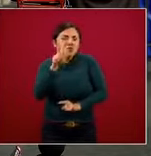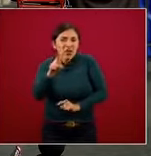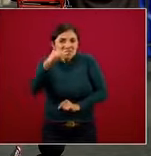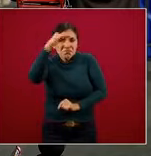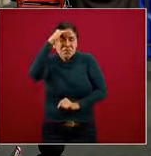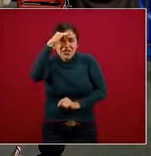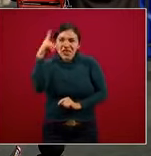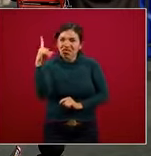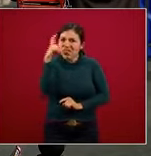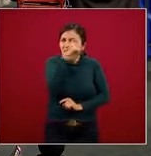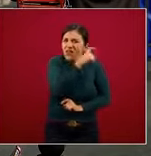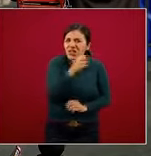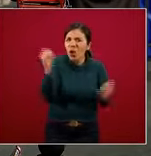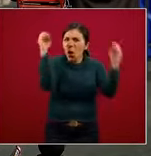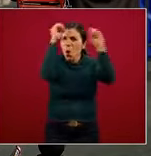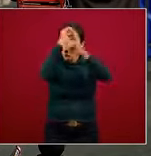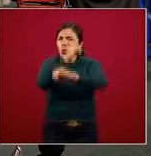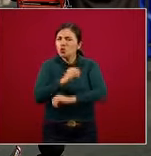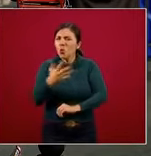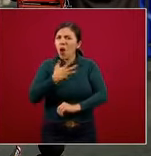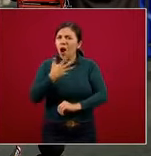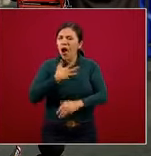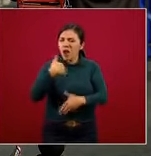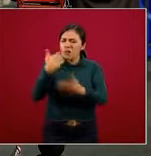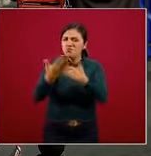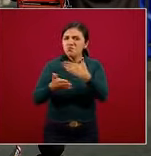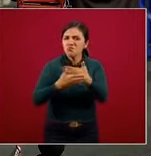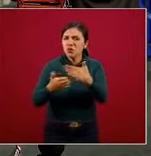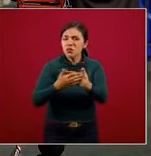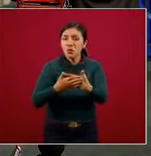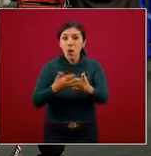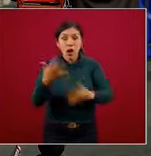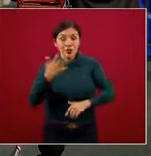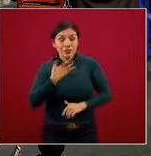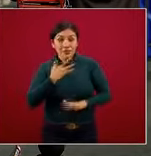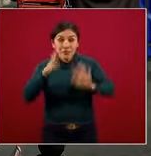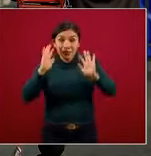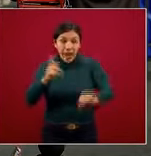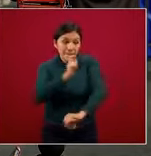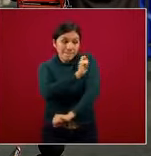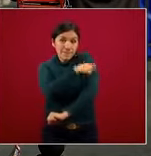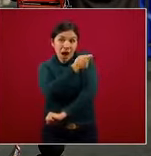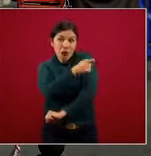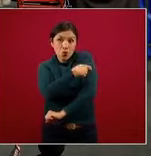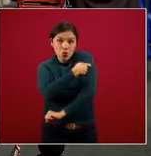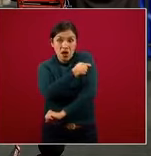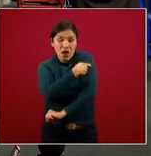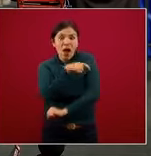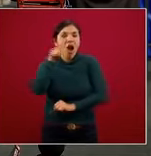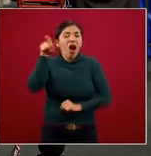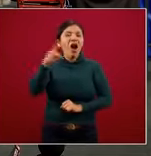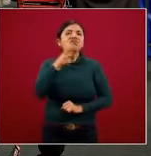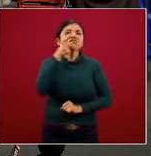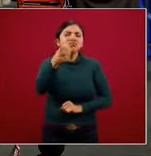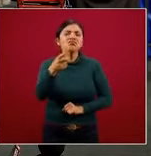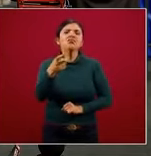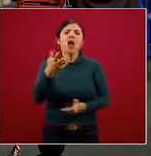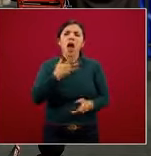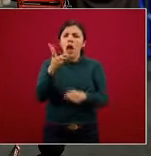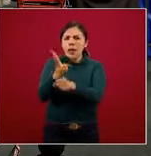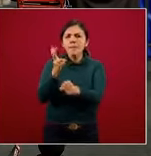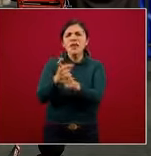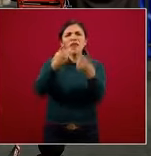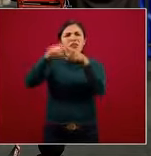difícil, oscuro, que se viene cuando ya tengamos la vacuna. Ellos hablaban, invitaron a